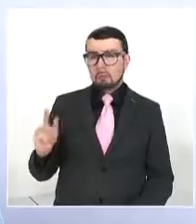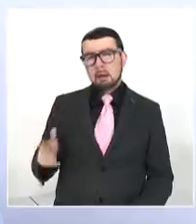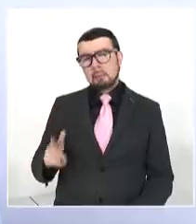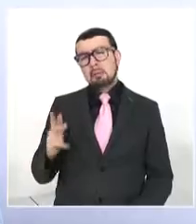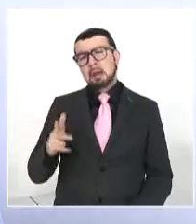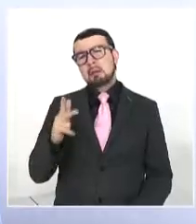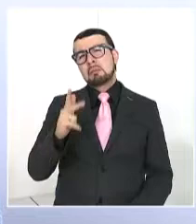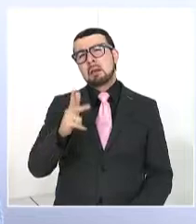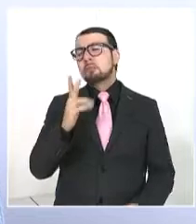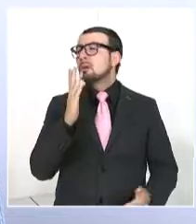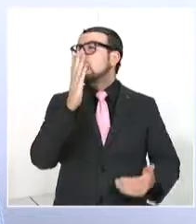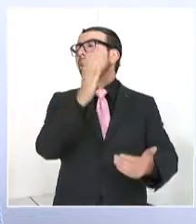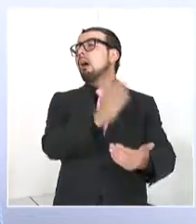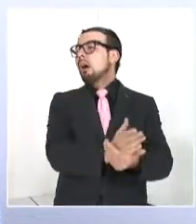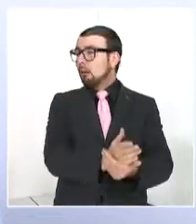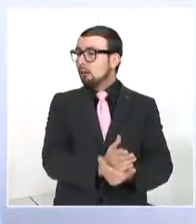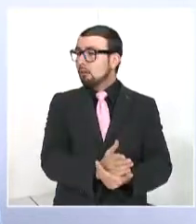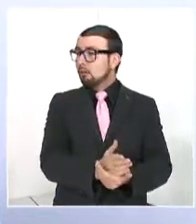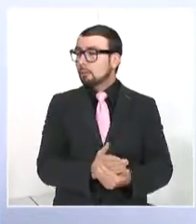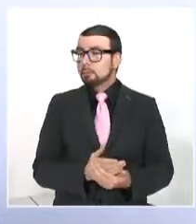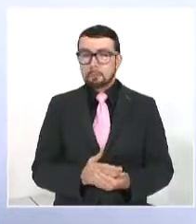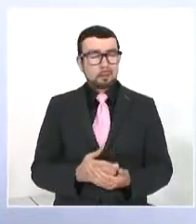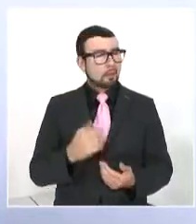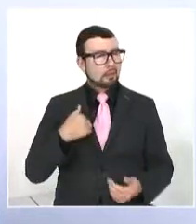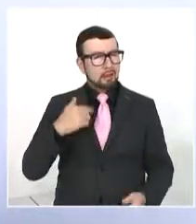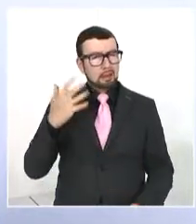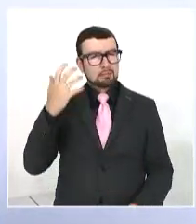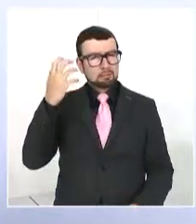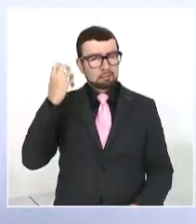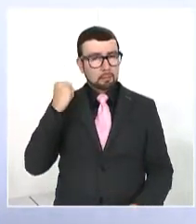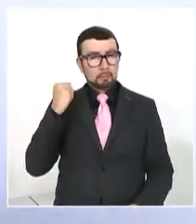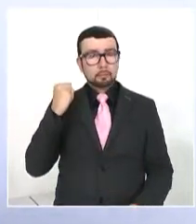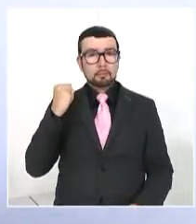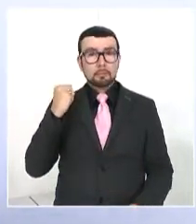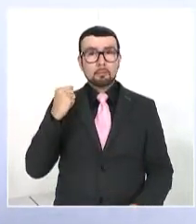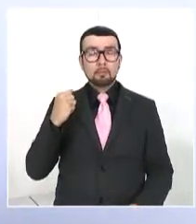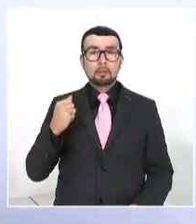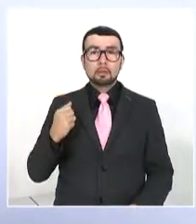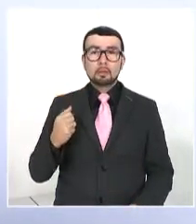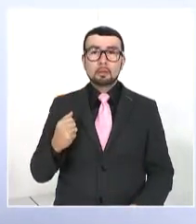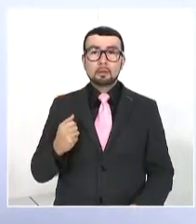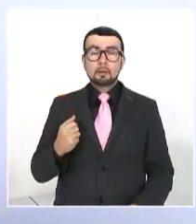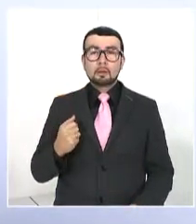allá? Eso hace tiempo, eso coma, y después eso